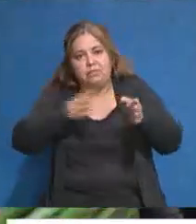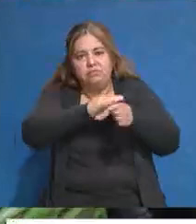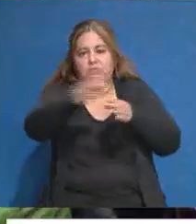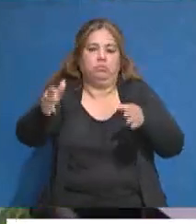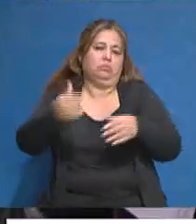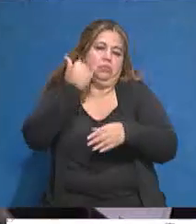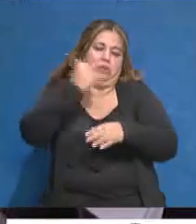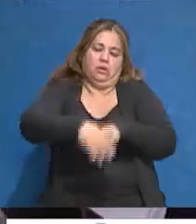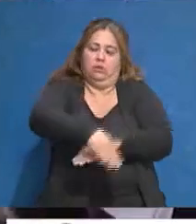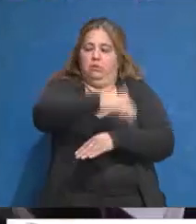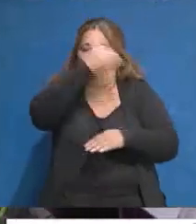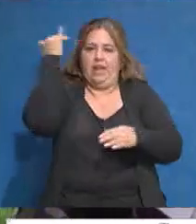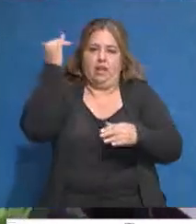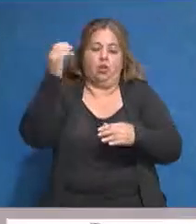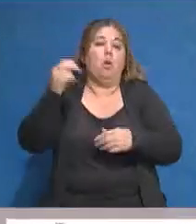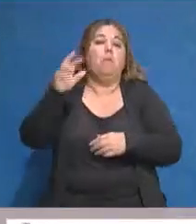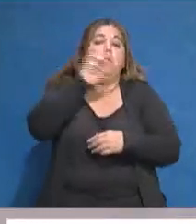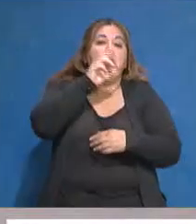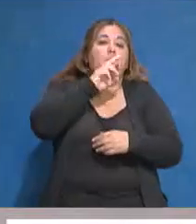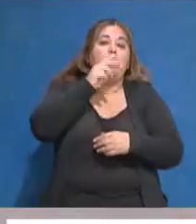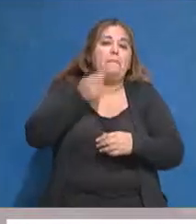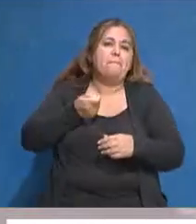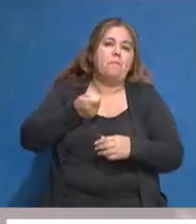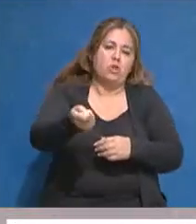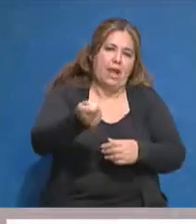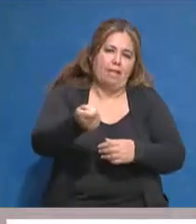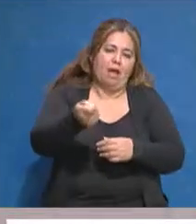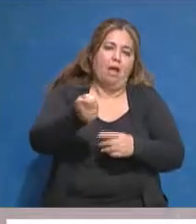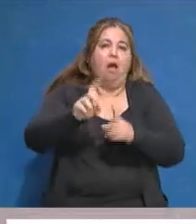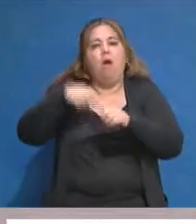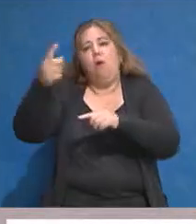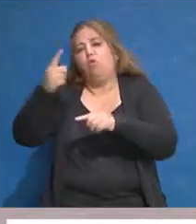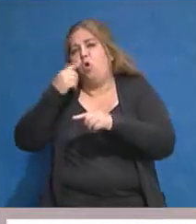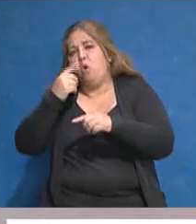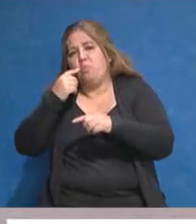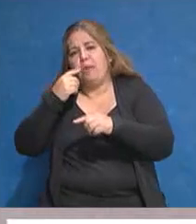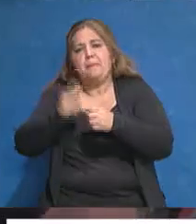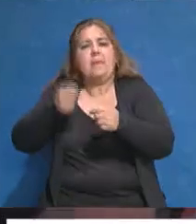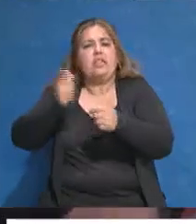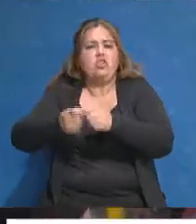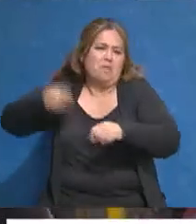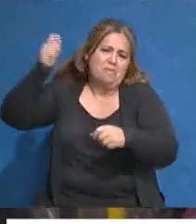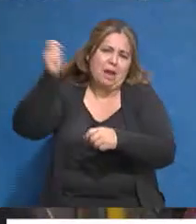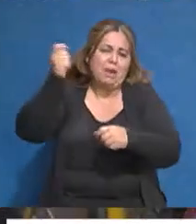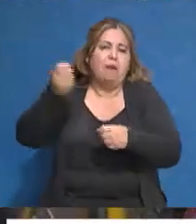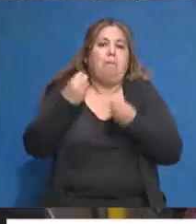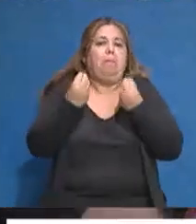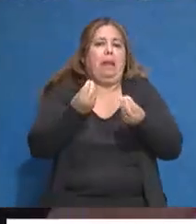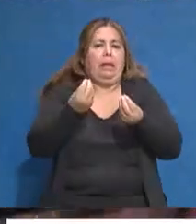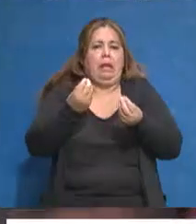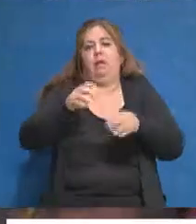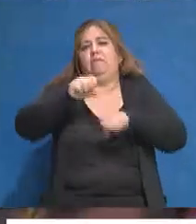fue apuñalada y un hombre recibió martillazos para robarles las bicicletas. Había dos